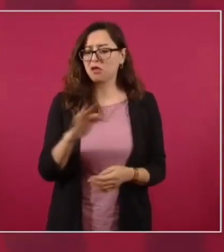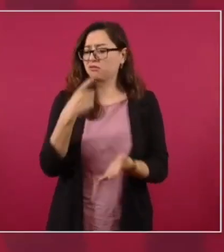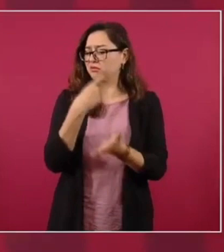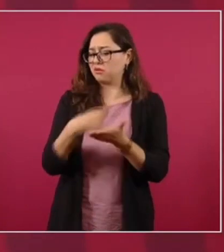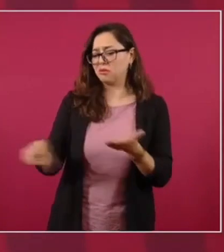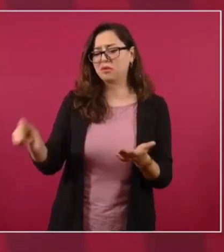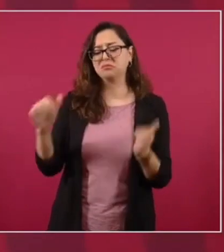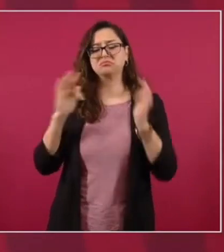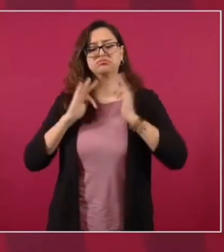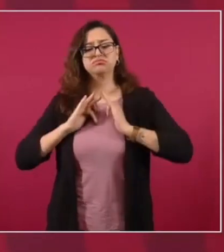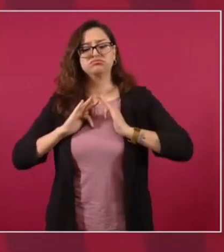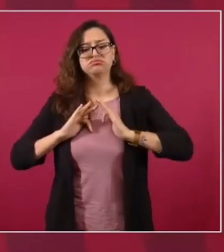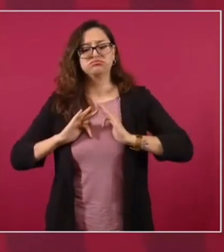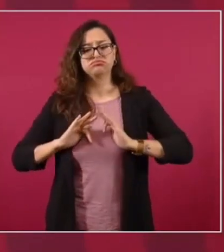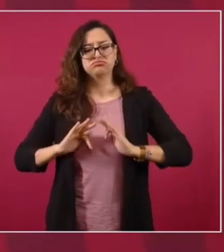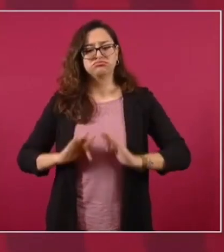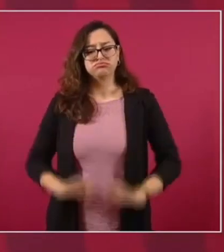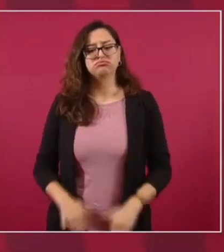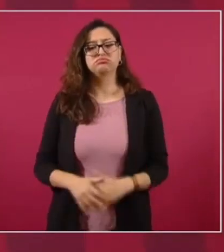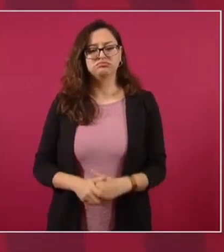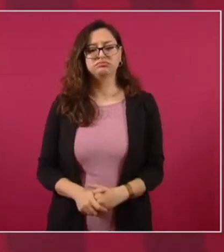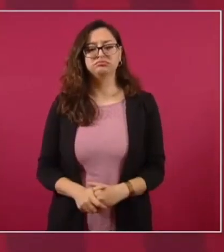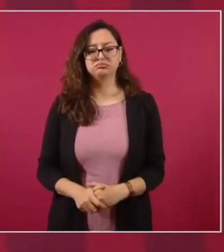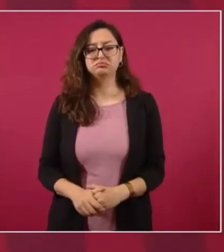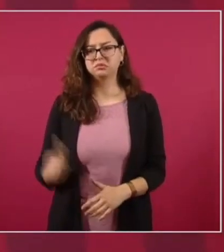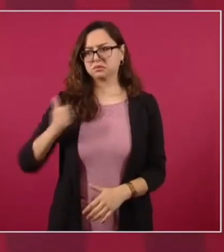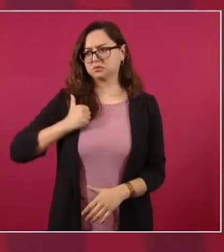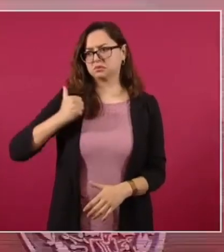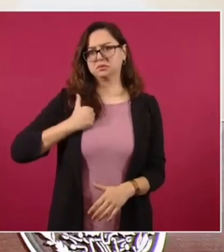tranquilos los canadienses,